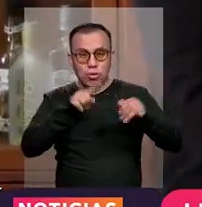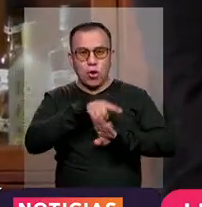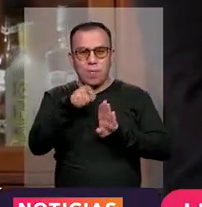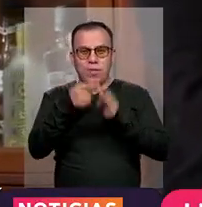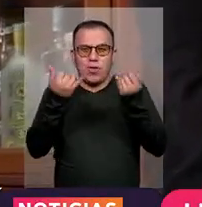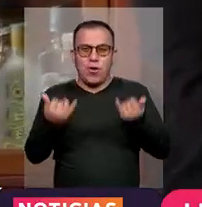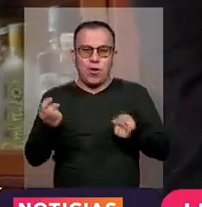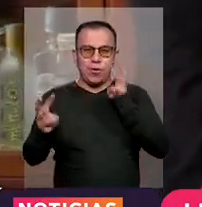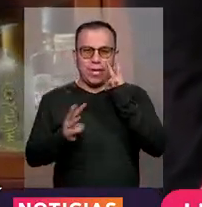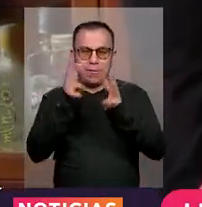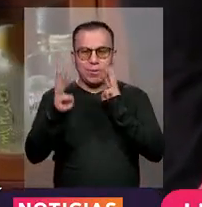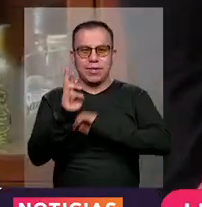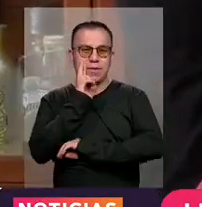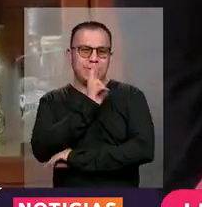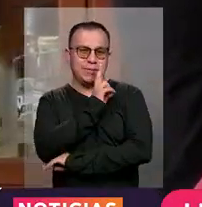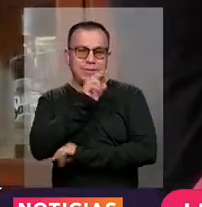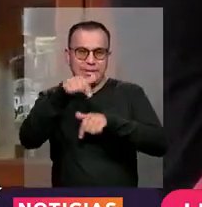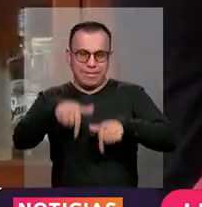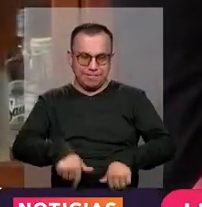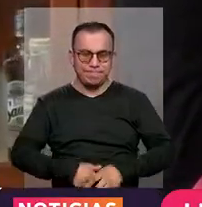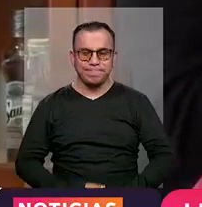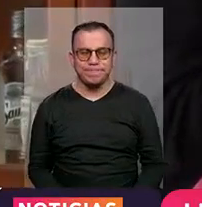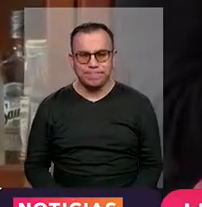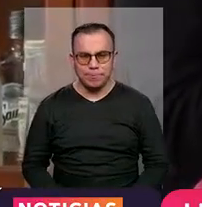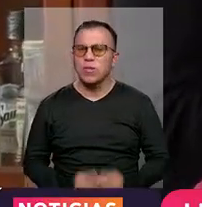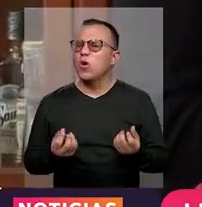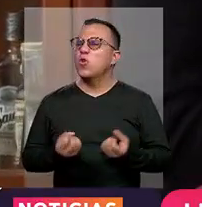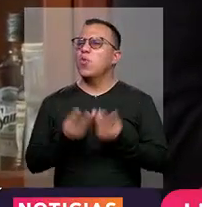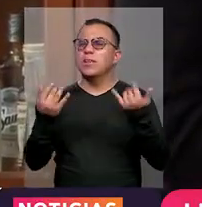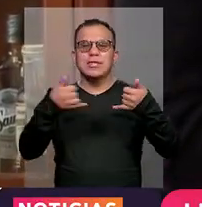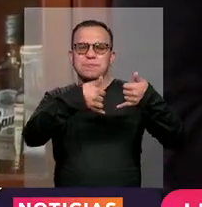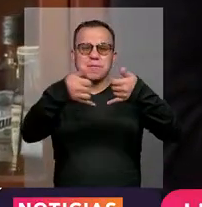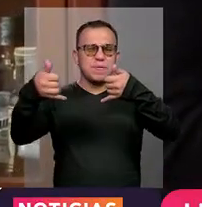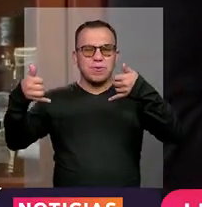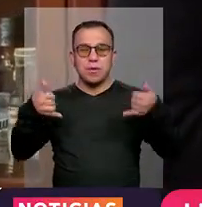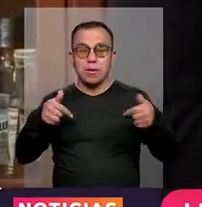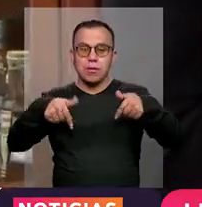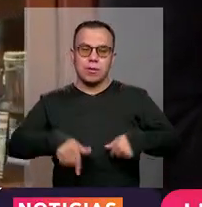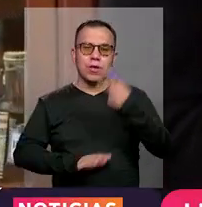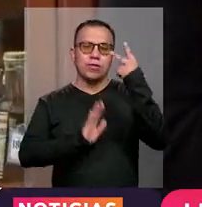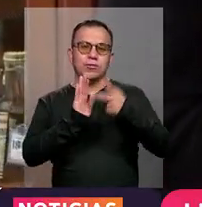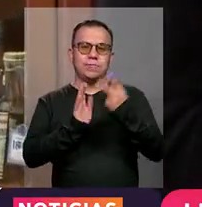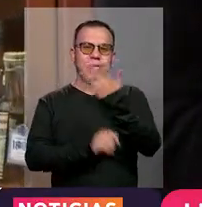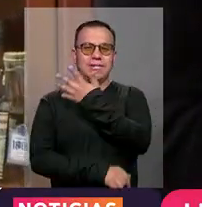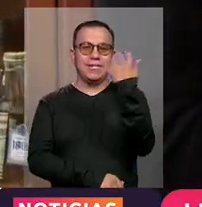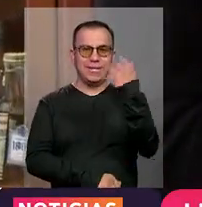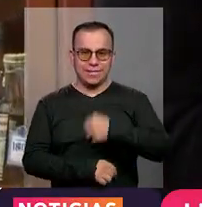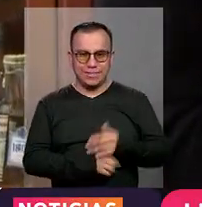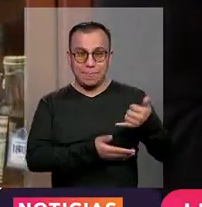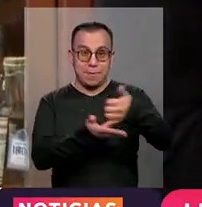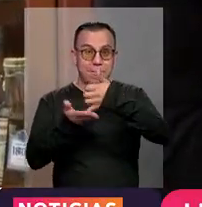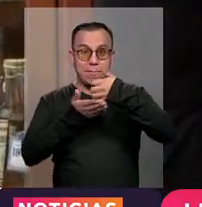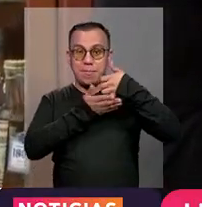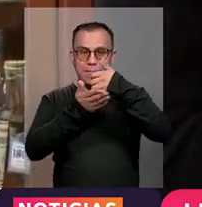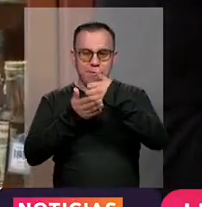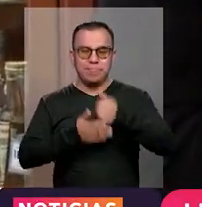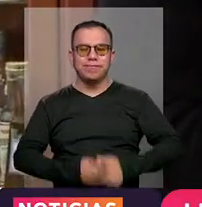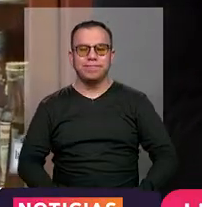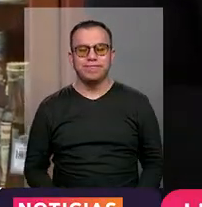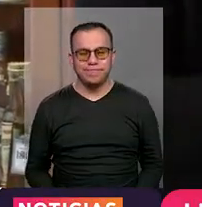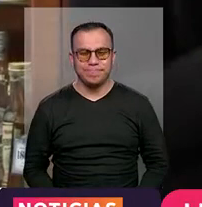existe el restaurante en bogotá da museo de tequila cuántas botellas hay acá más de 2.500 botellas de tequilas y mezcales